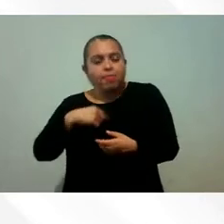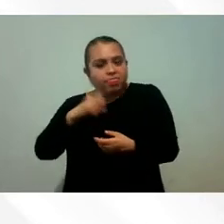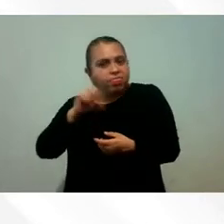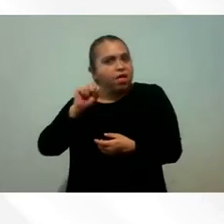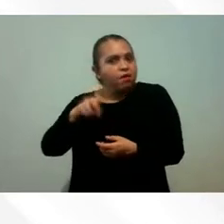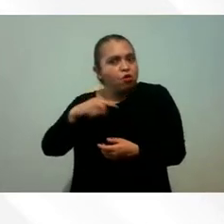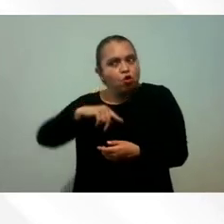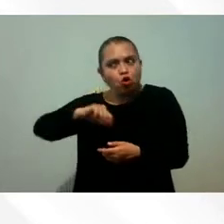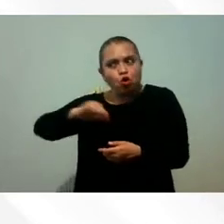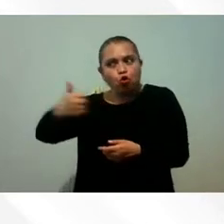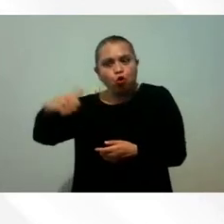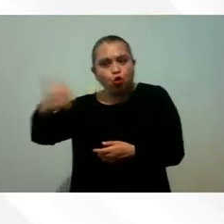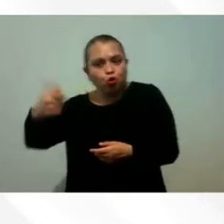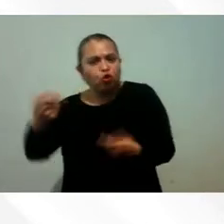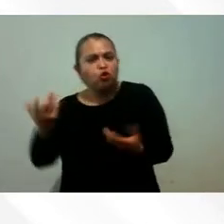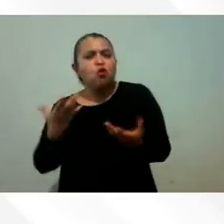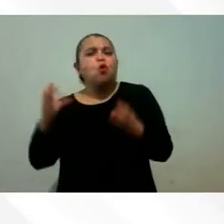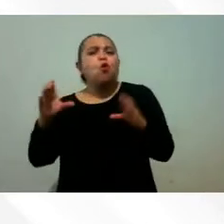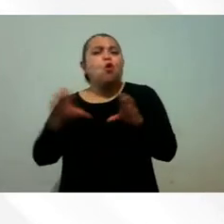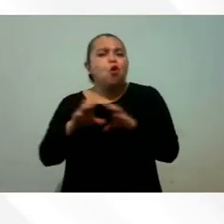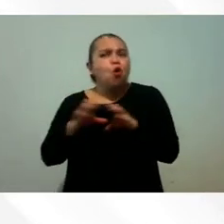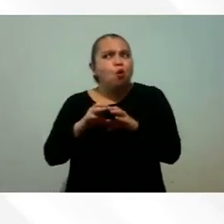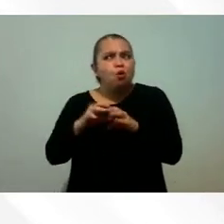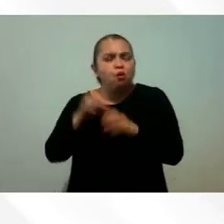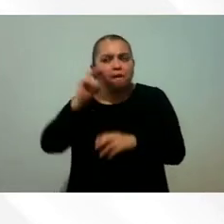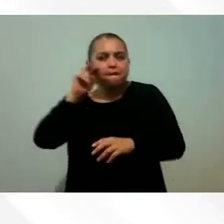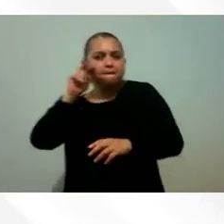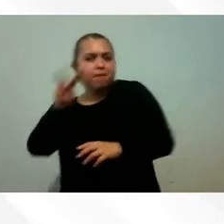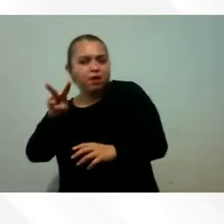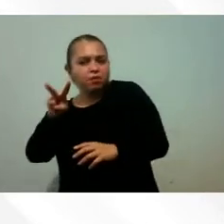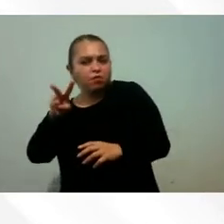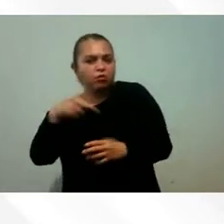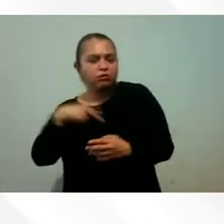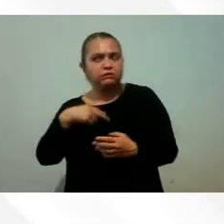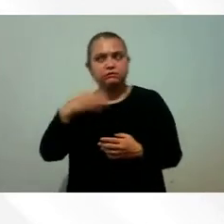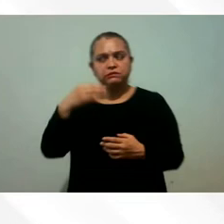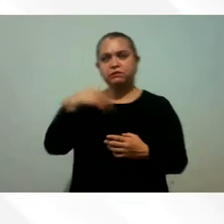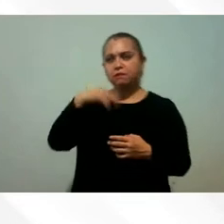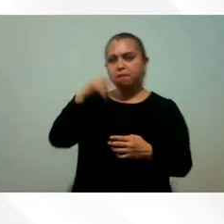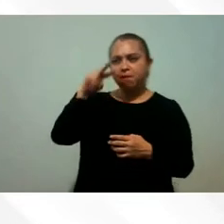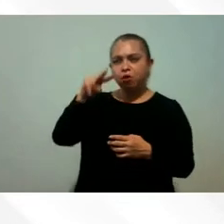se manifiesta? ¿Cómo sé que sí estoy siendo escuchado?